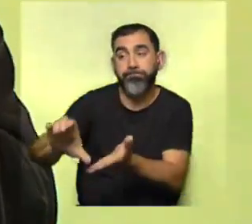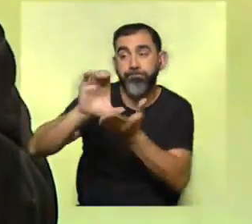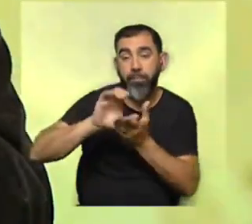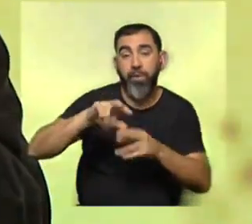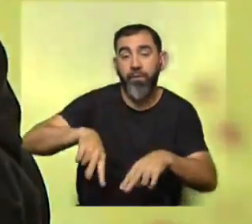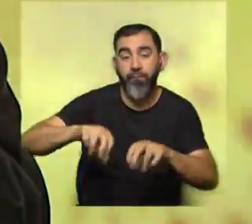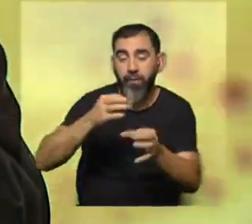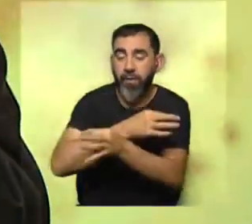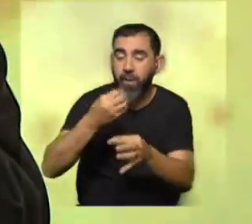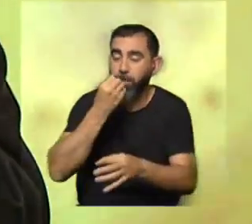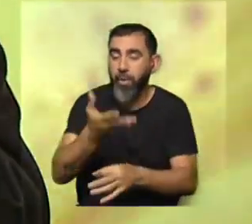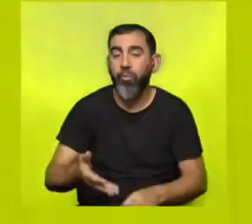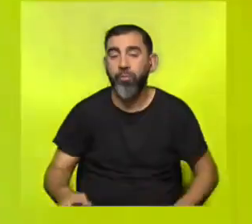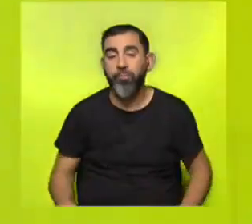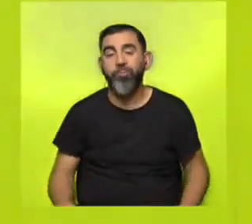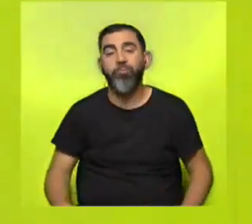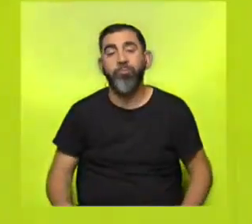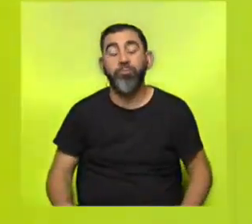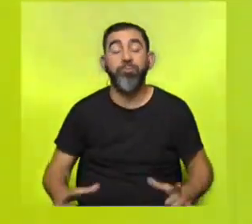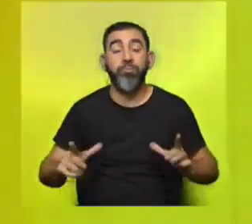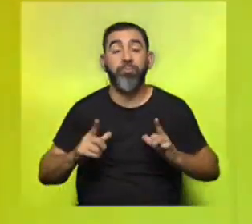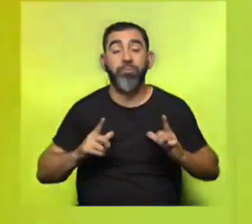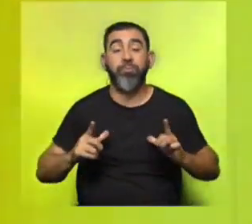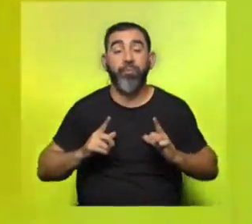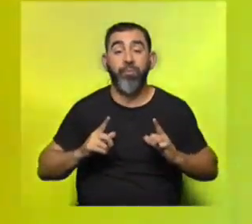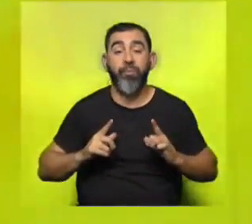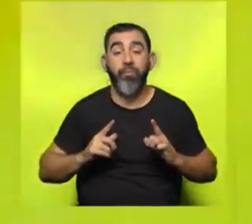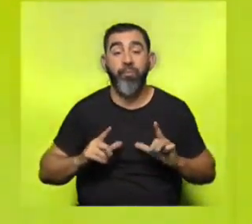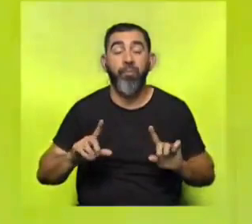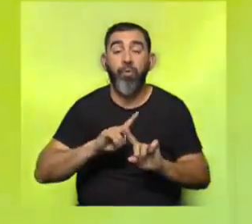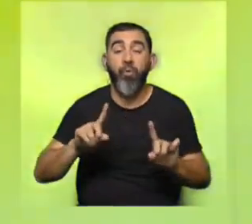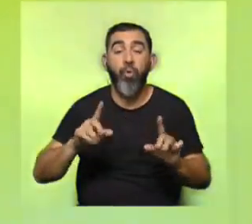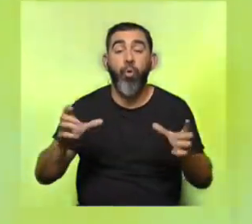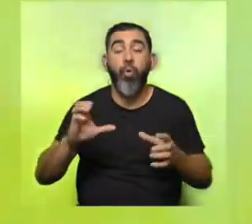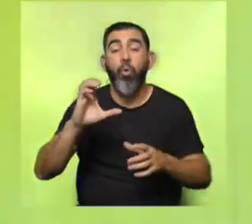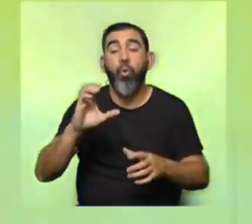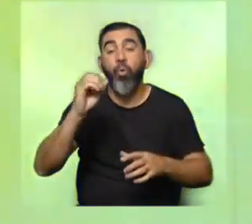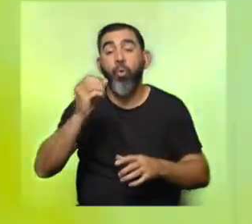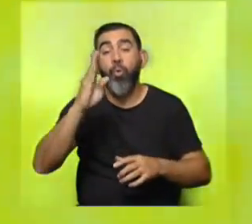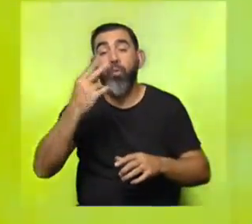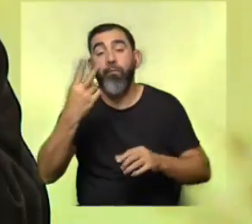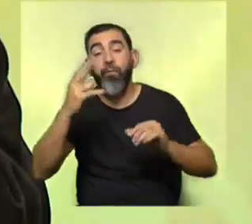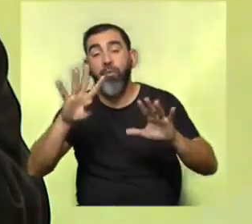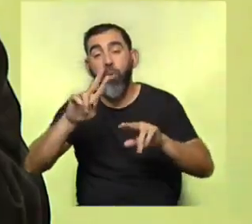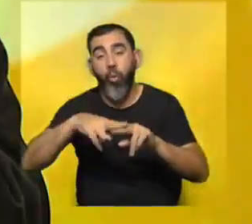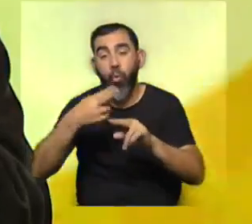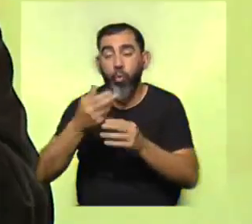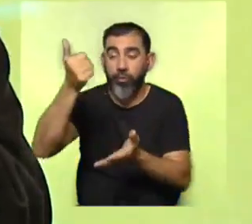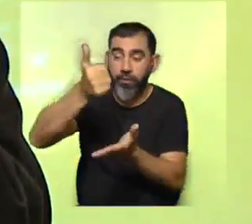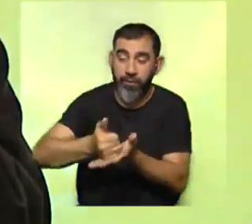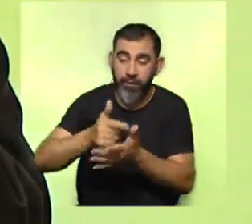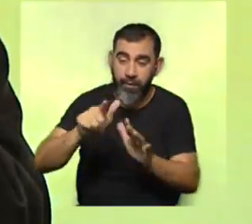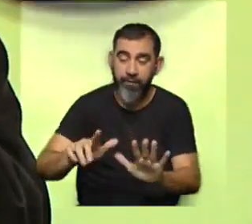con mayor detalle ese tipo de fenómenos. Esperemos que no haya que esperar hasta la COP29 para que tengamos de vuelta tu presencia en